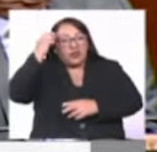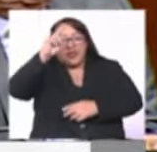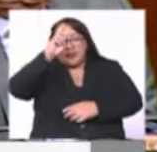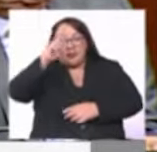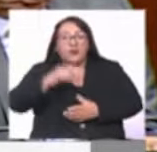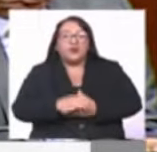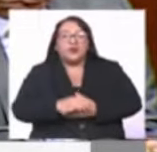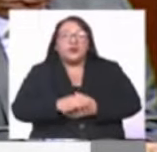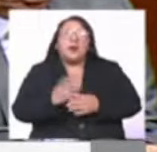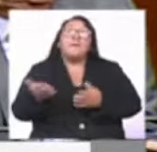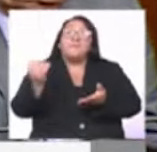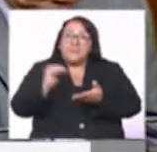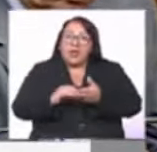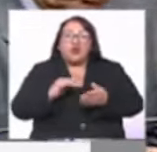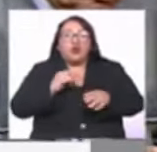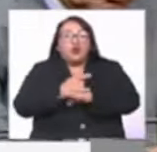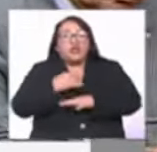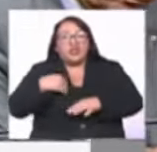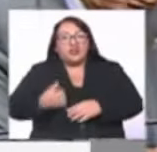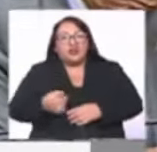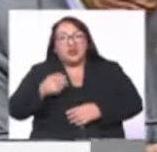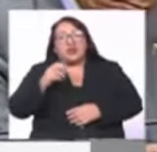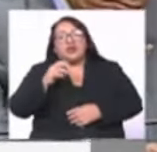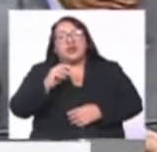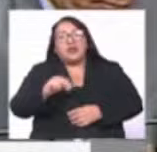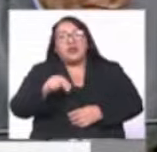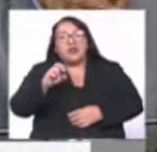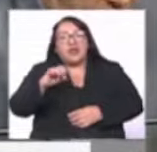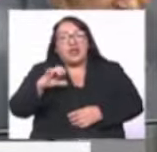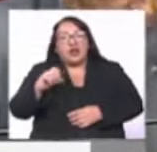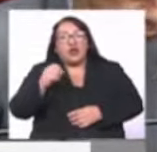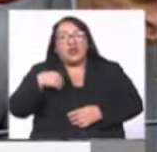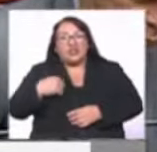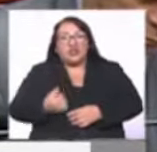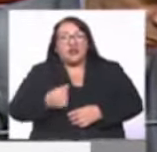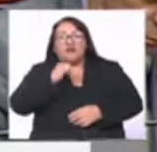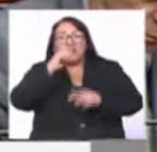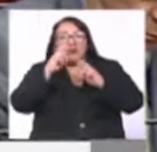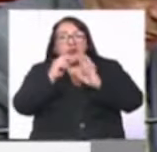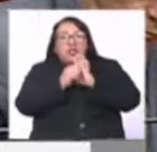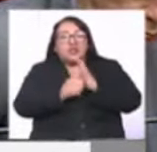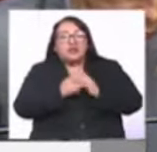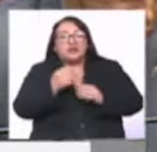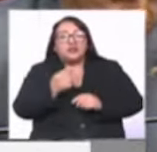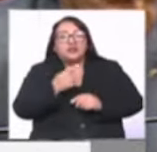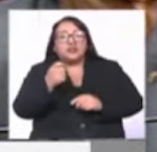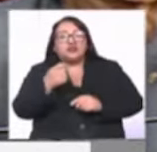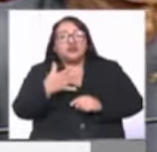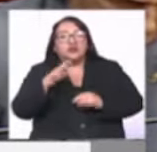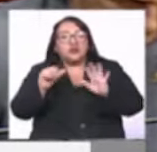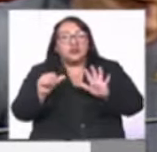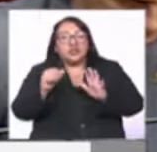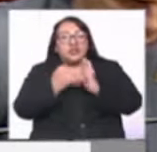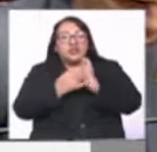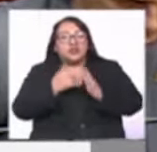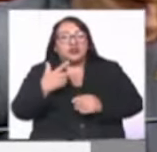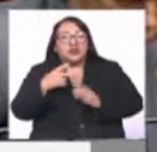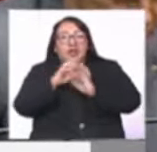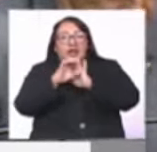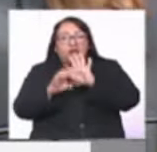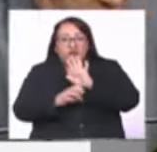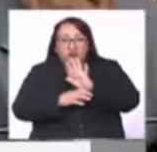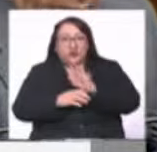Perú y además contra la señora lucines yo de ñeco por la presunta infracción constitucional del artículo 156 inciso 3 de la